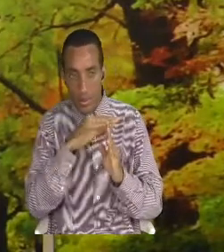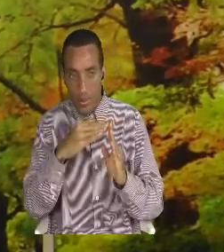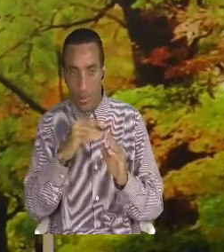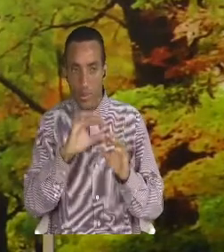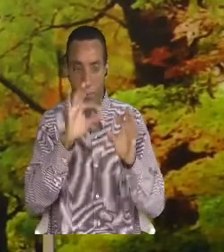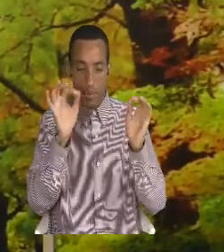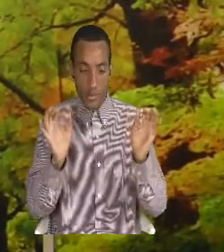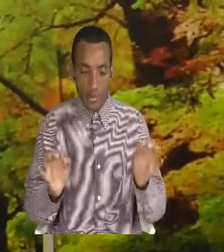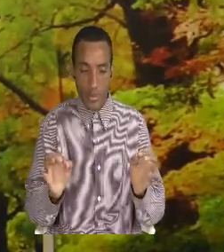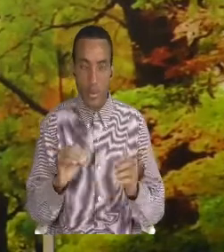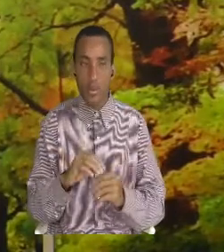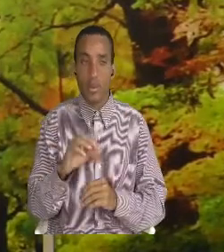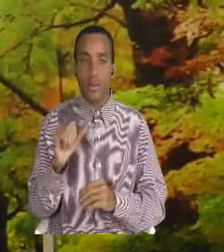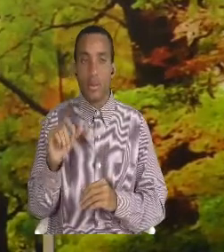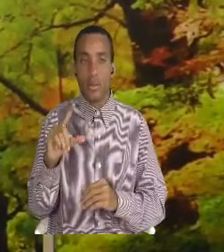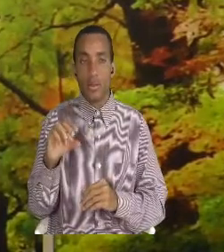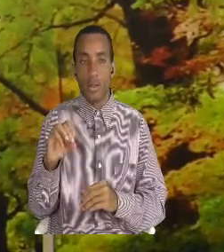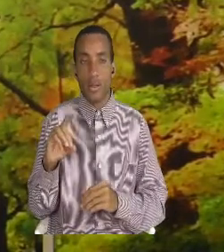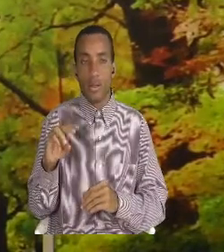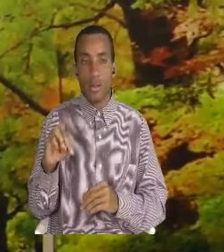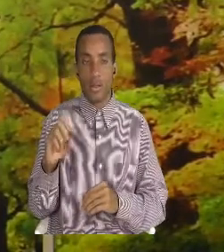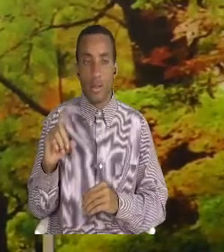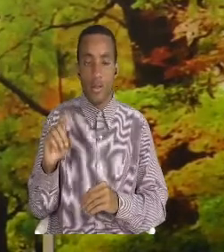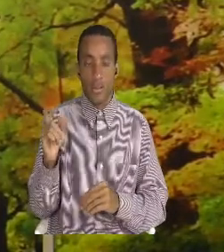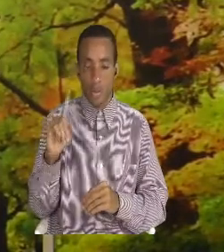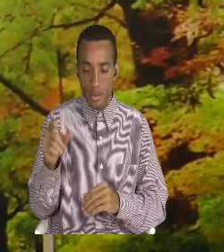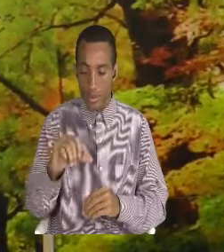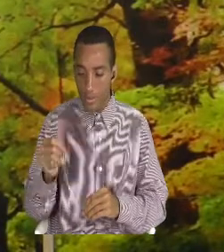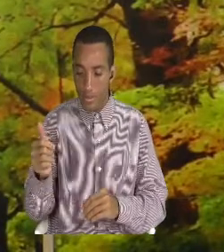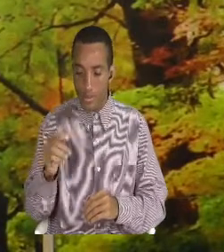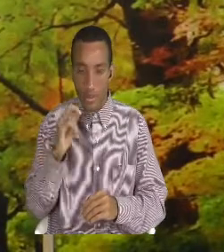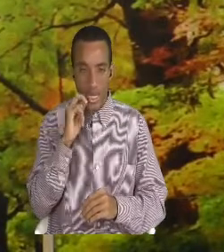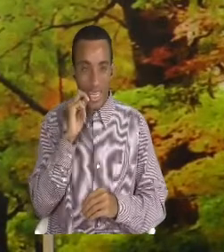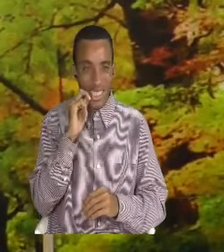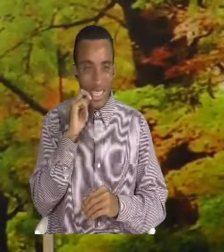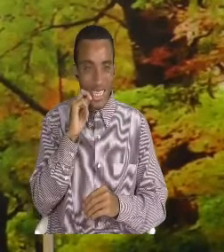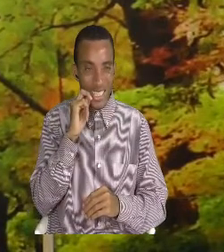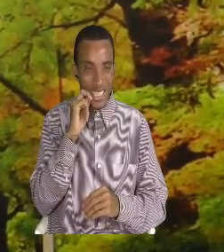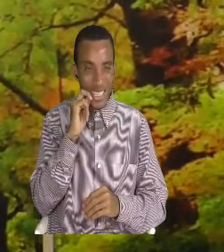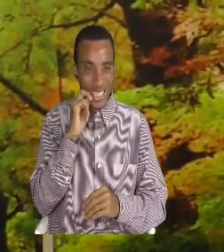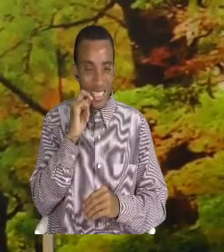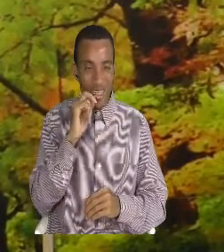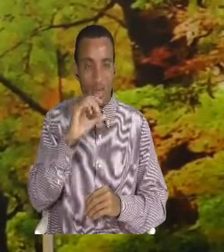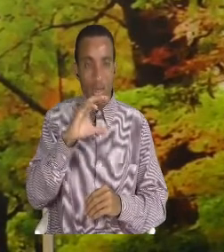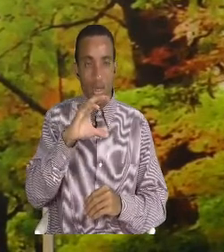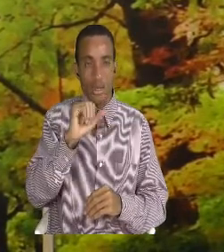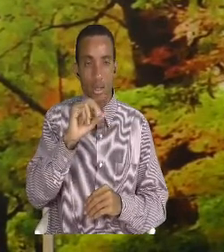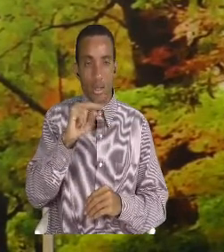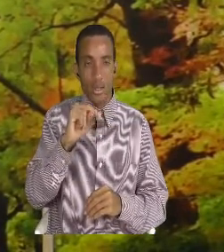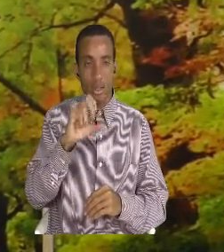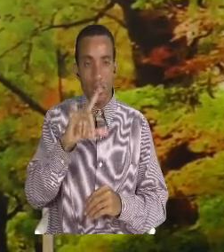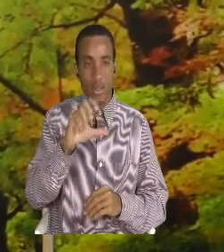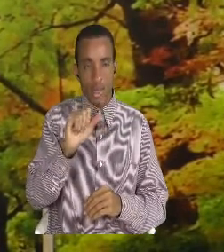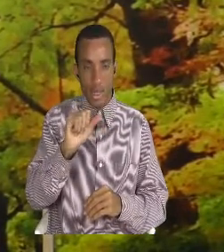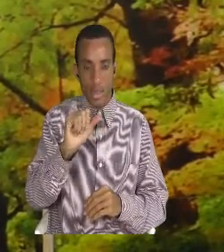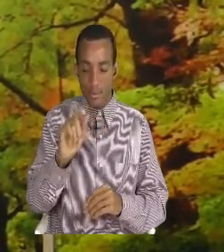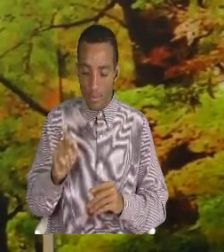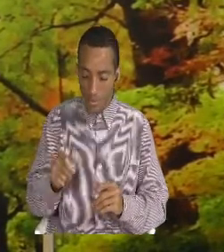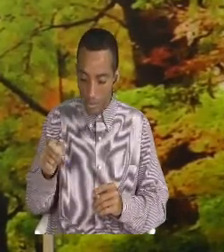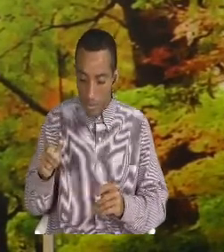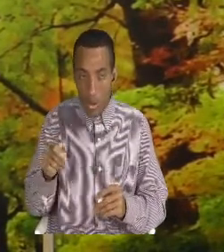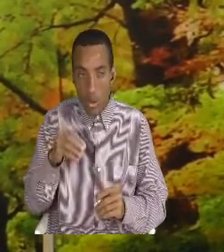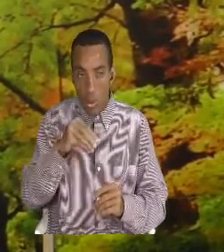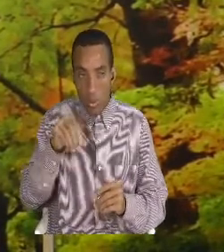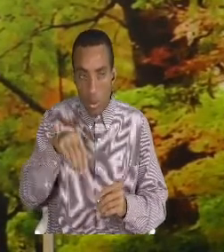bebida vegetal de su preferencia, canela en polvo y listo. Lo llevamos a la licuadora, lo licuamos y de paso